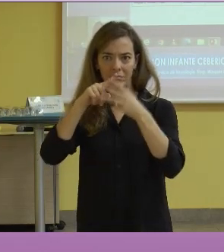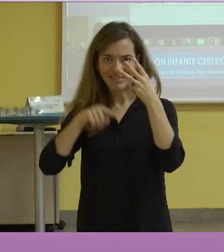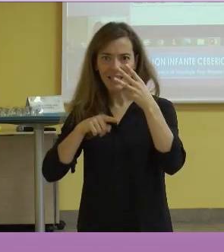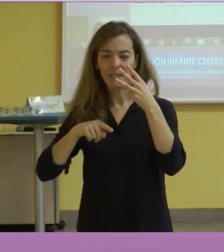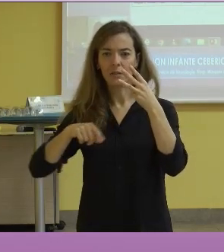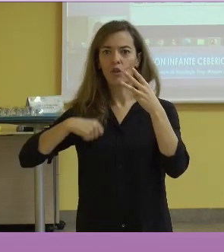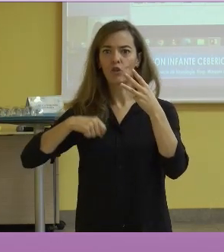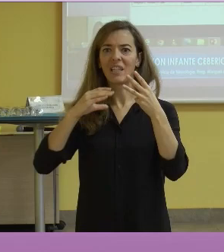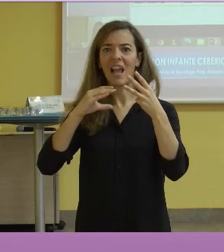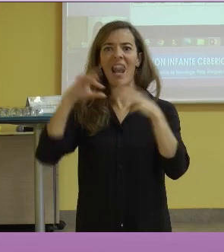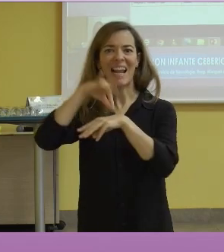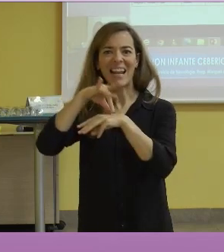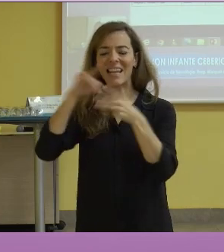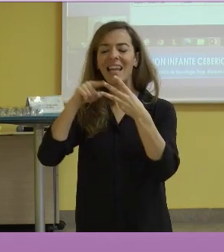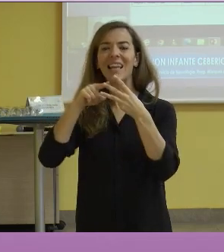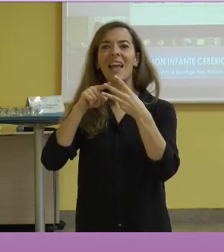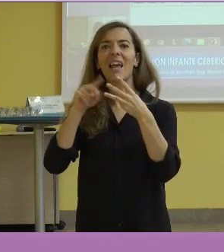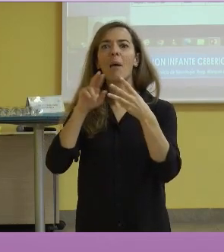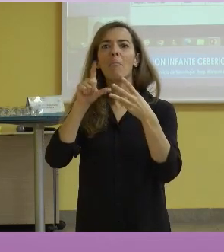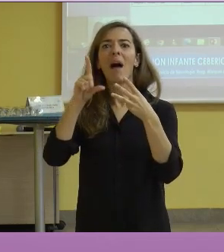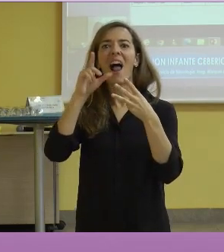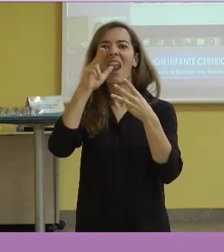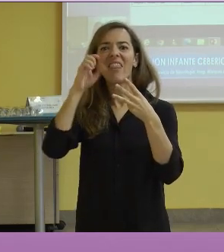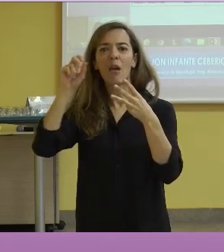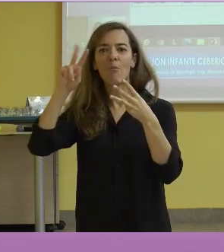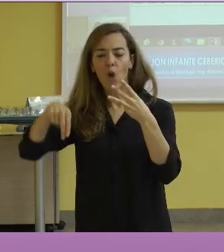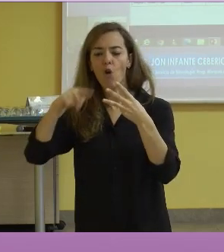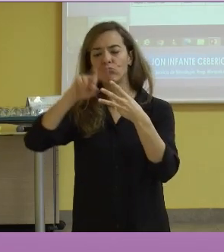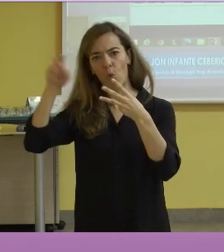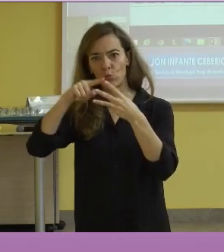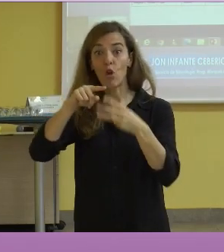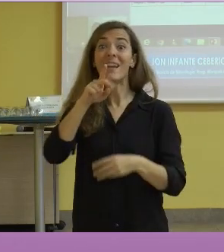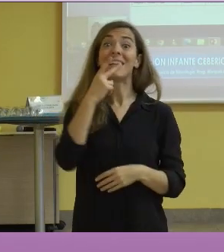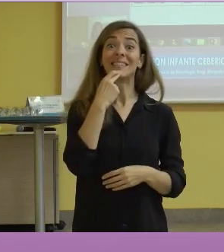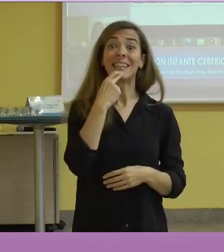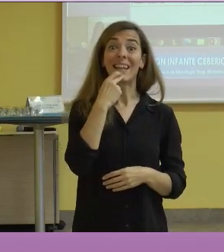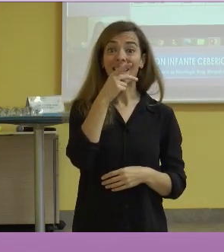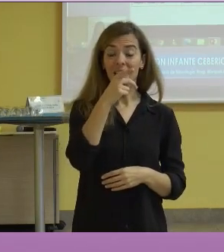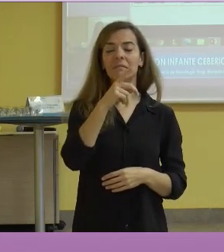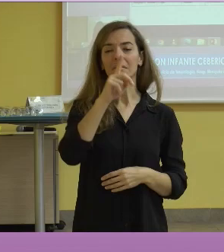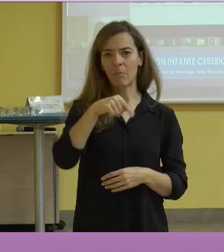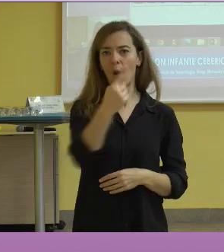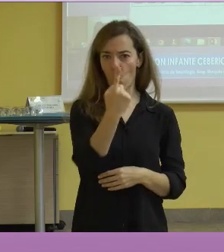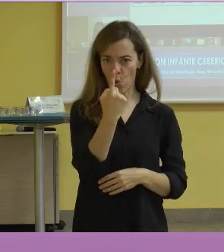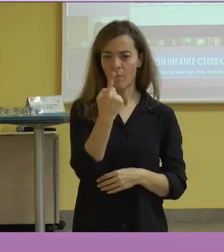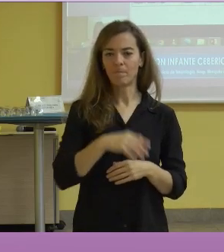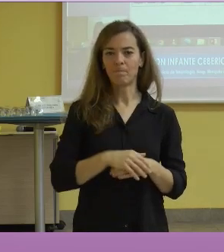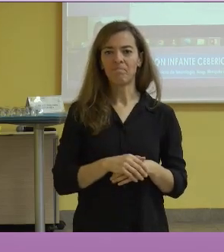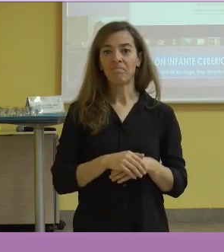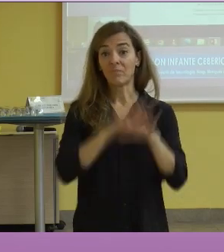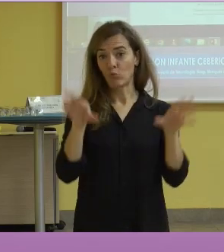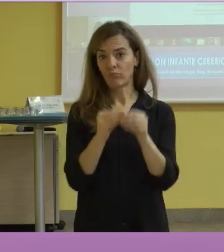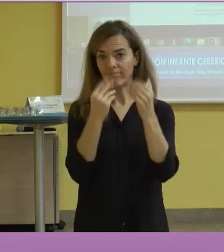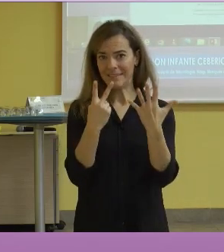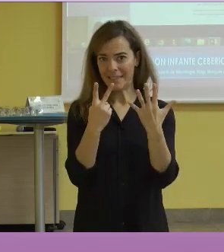Clínic en Barcelona, y hay un CESUR en Cantabria, en Santander. Bueno, el objetivo